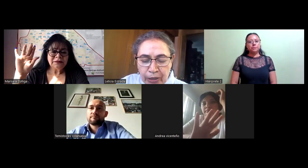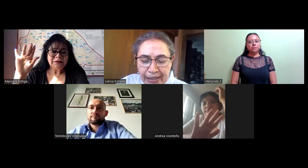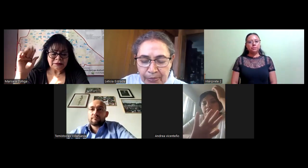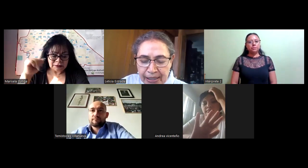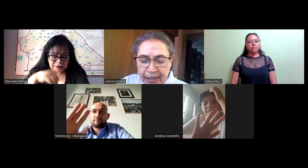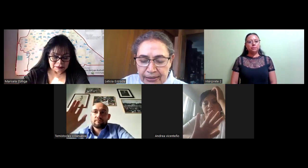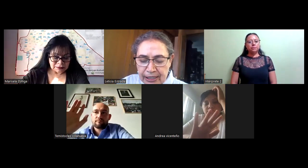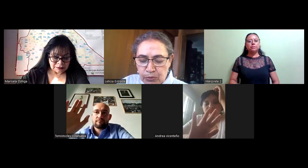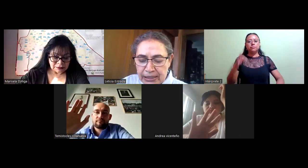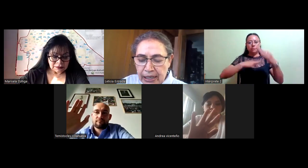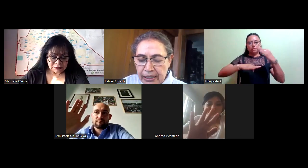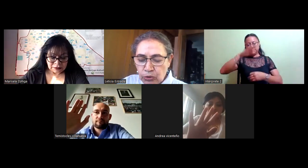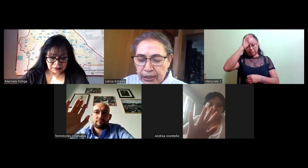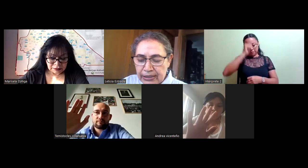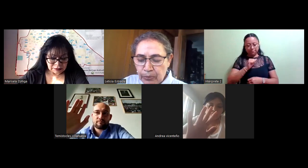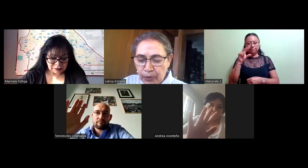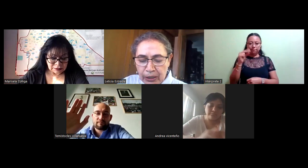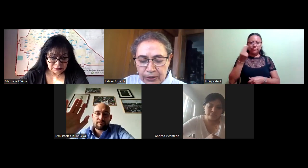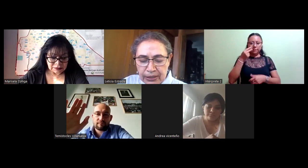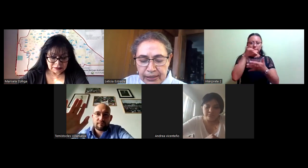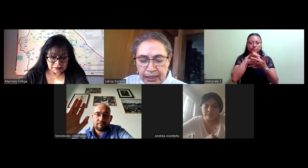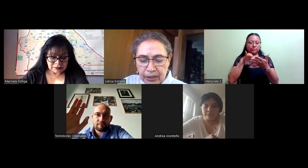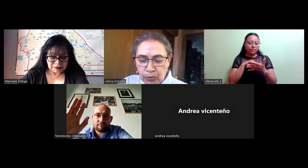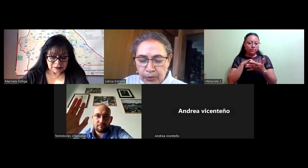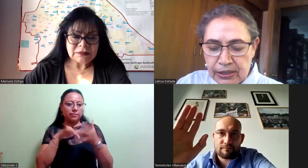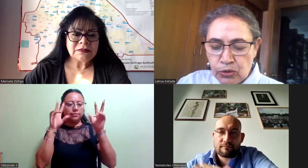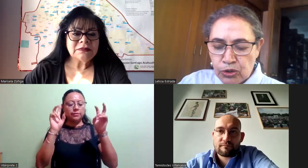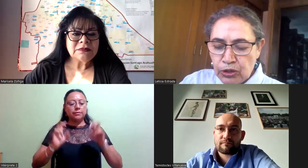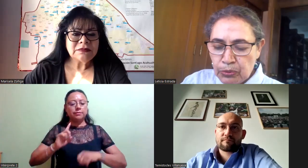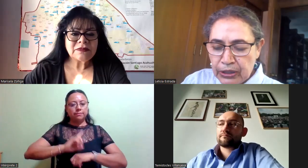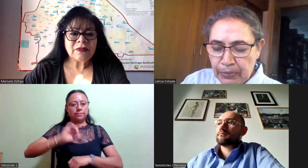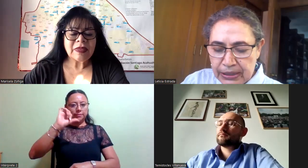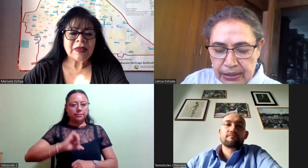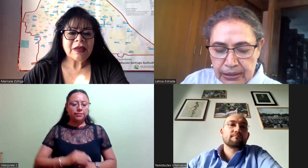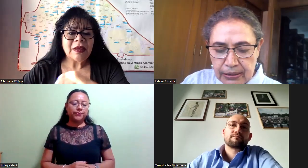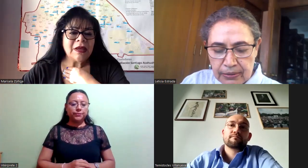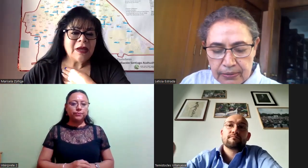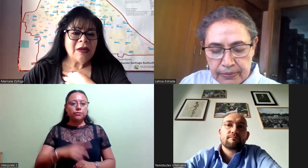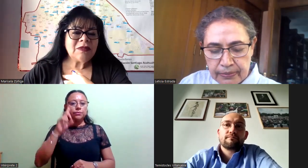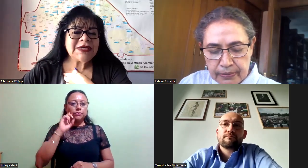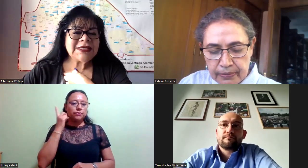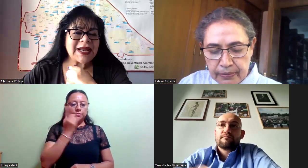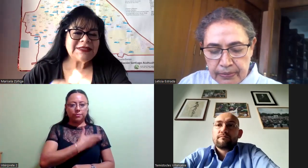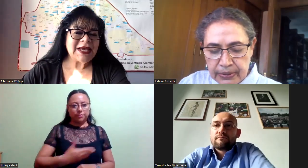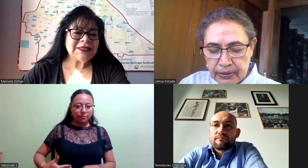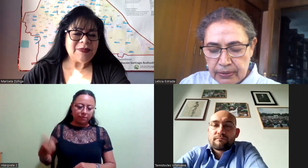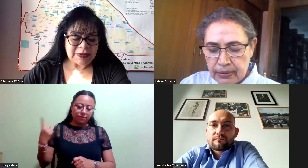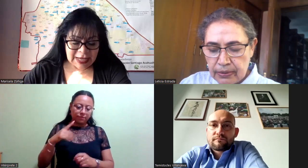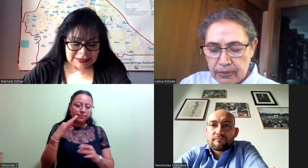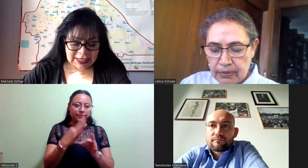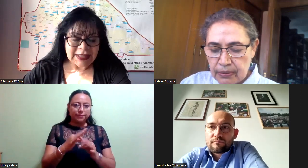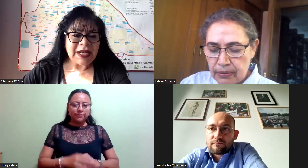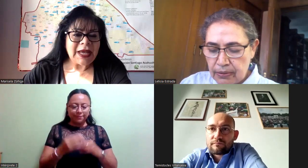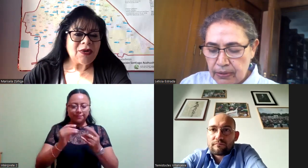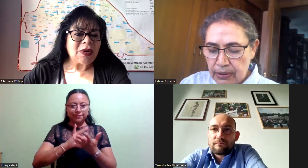Por unanimidad se dispensa la lectura y se aprueba el orden del día. Cumplida su instrucción, diputada presidenta. Muchas gracias,